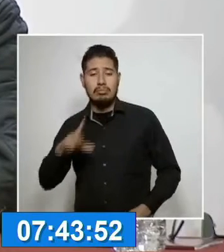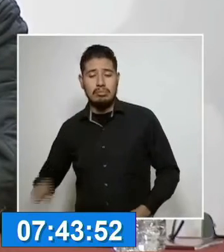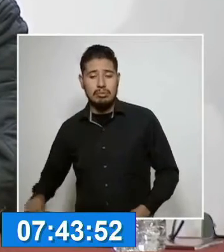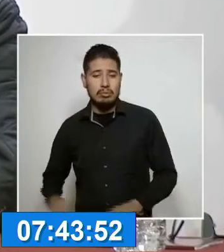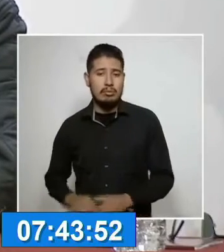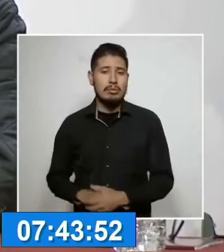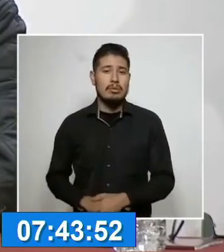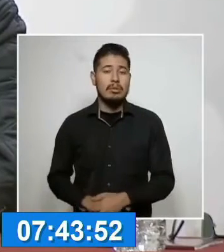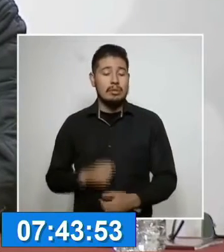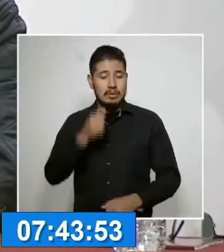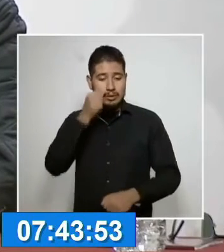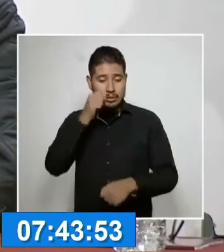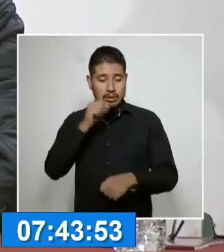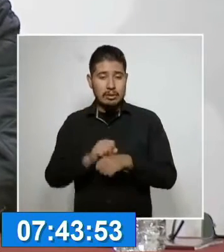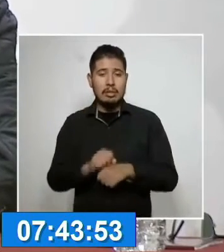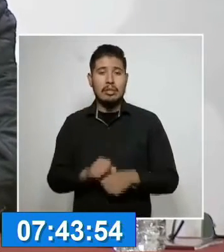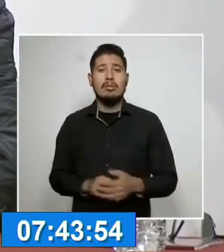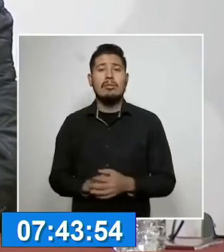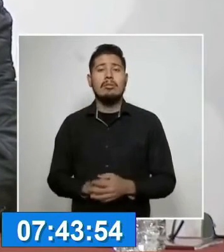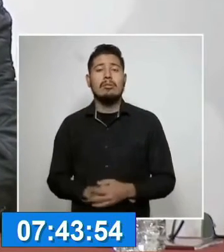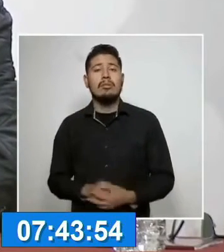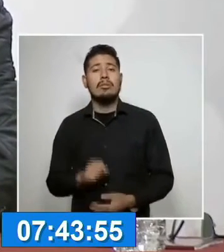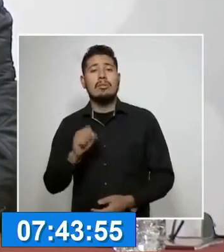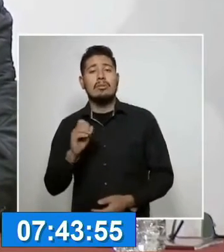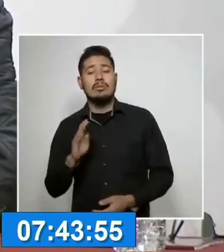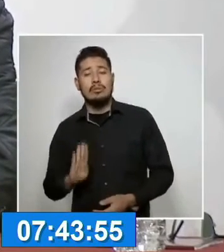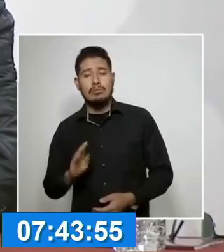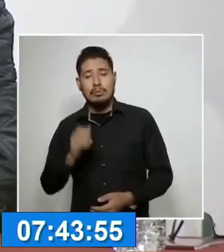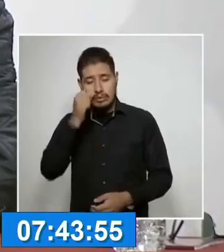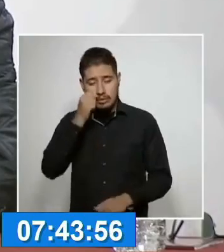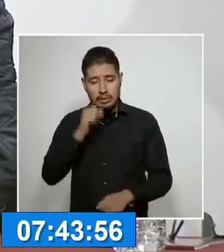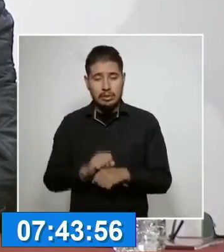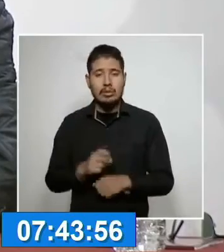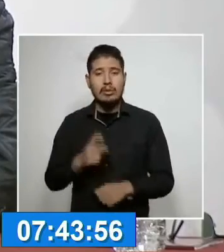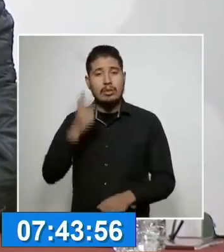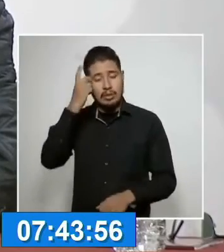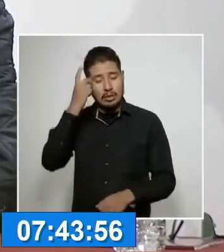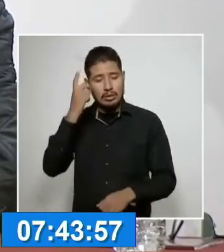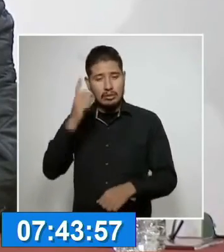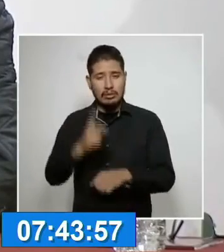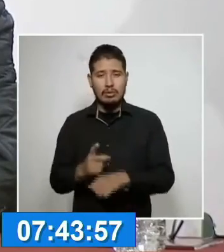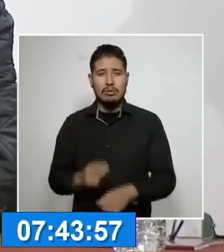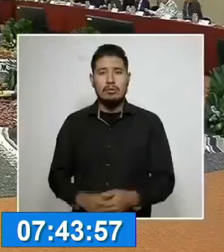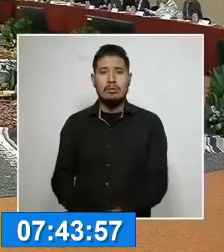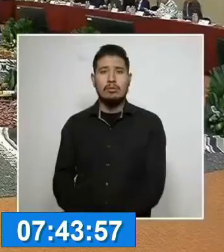los señores secretarios, subsecretarios, directores.